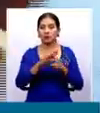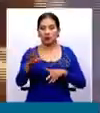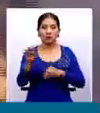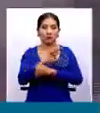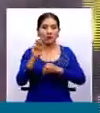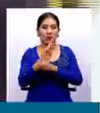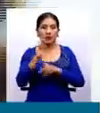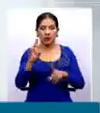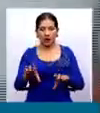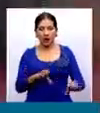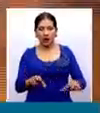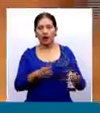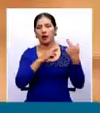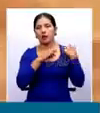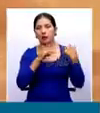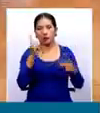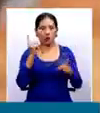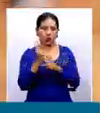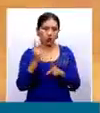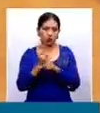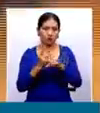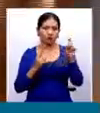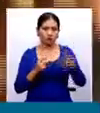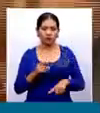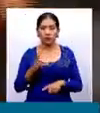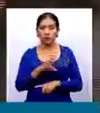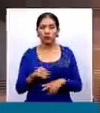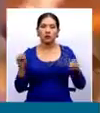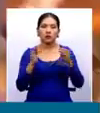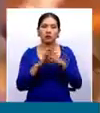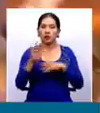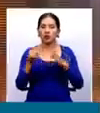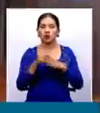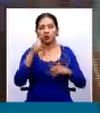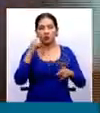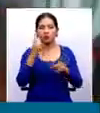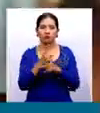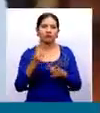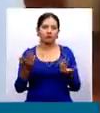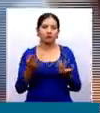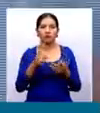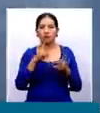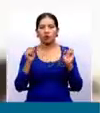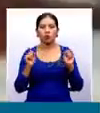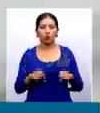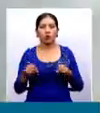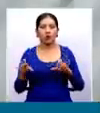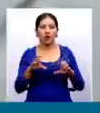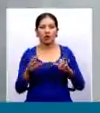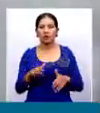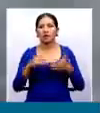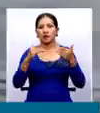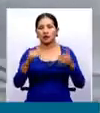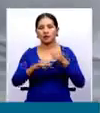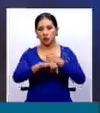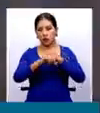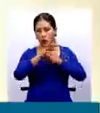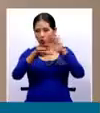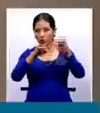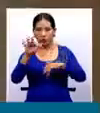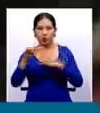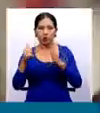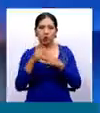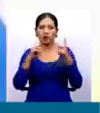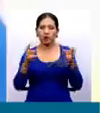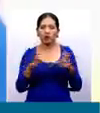de manera correcta y obviamente vamos a también exigir de que se pueda ya convocar a un